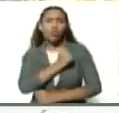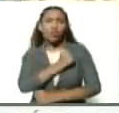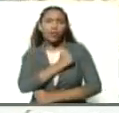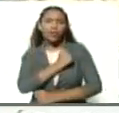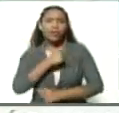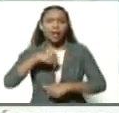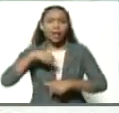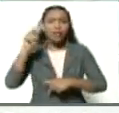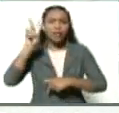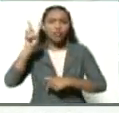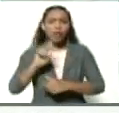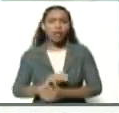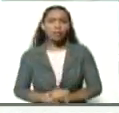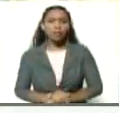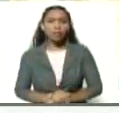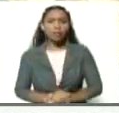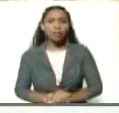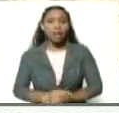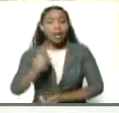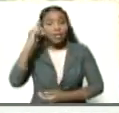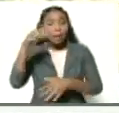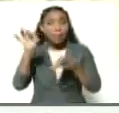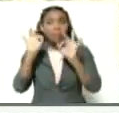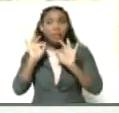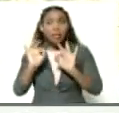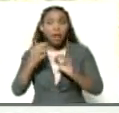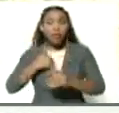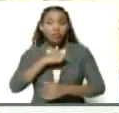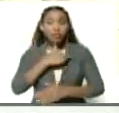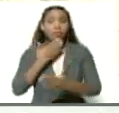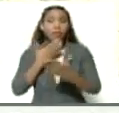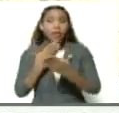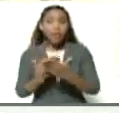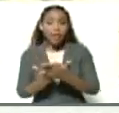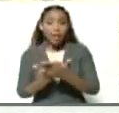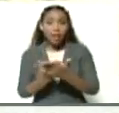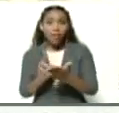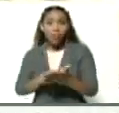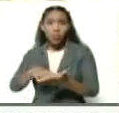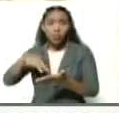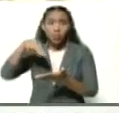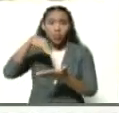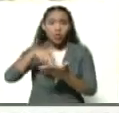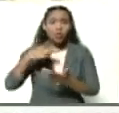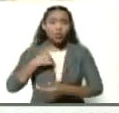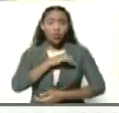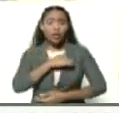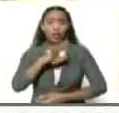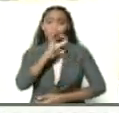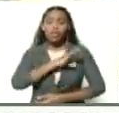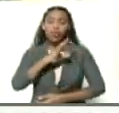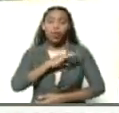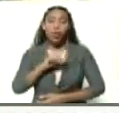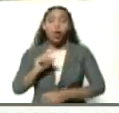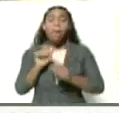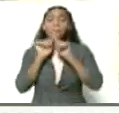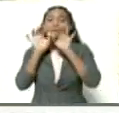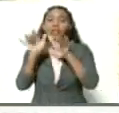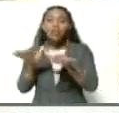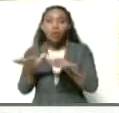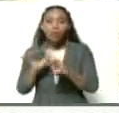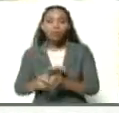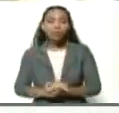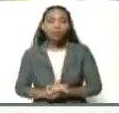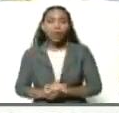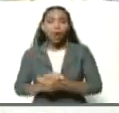de Venezuela. Un día especial que debemos pedir en la resurrección de nuestro Señor sus bendiciones,